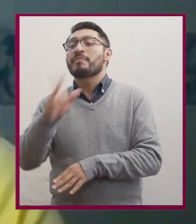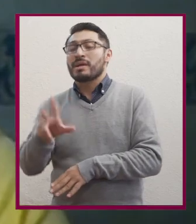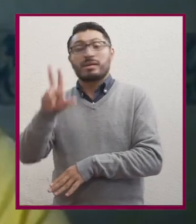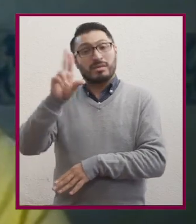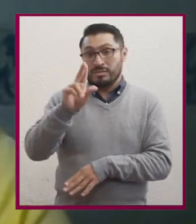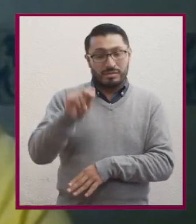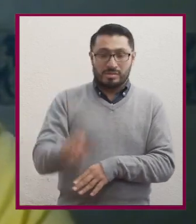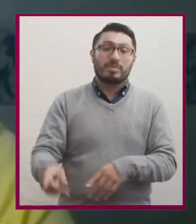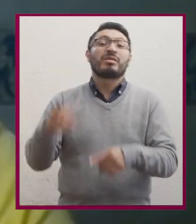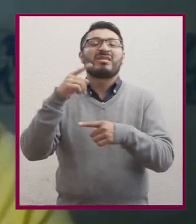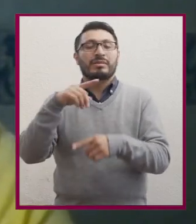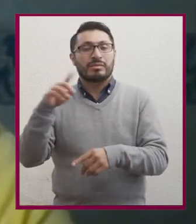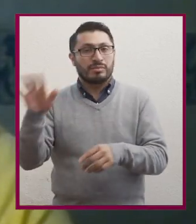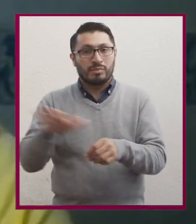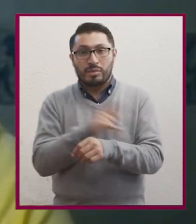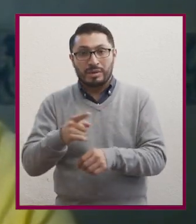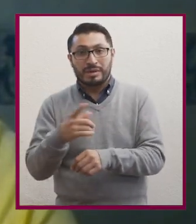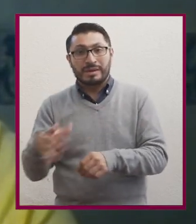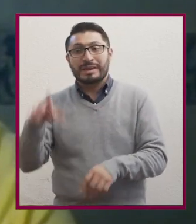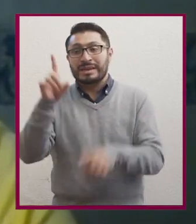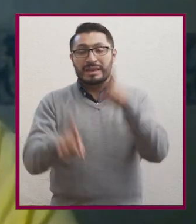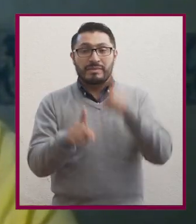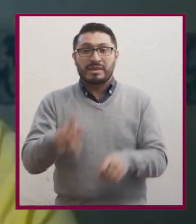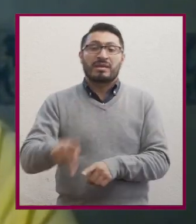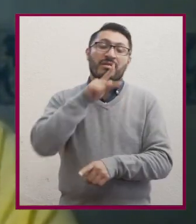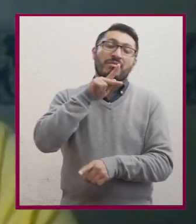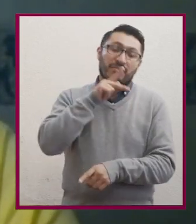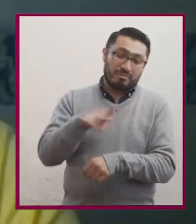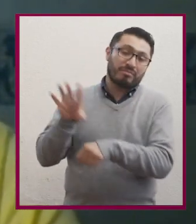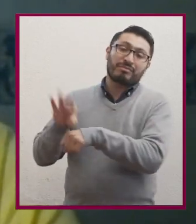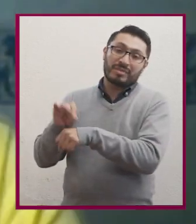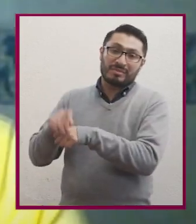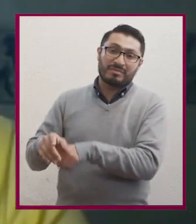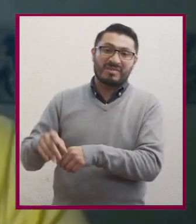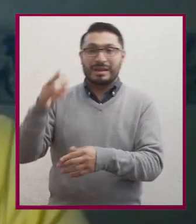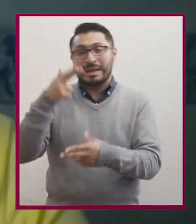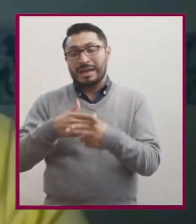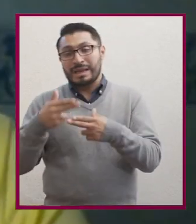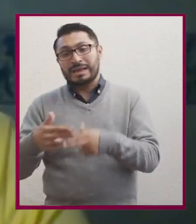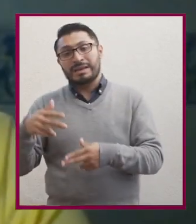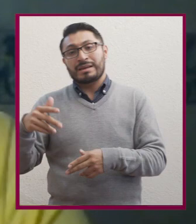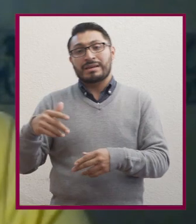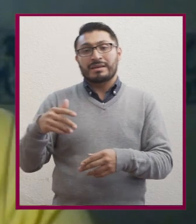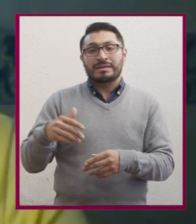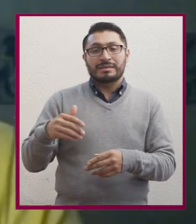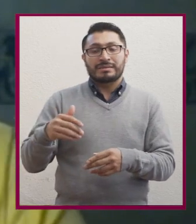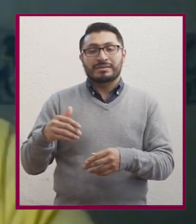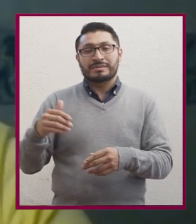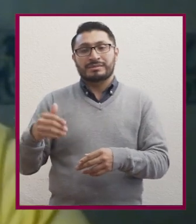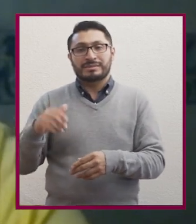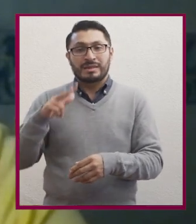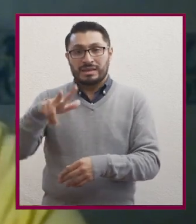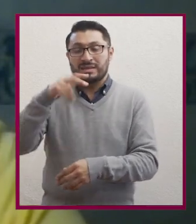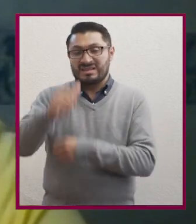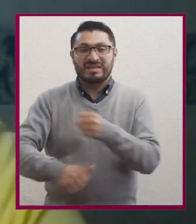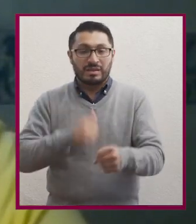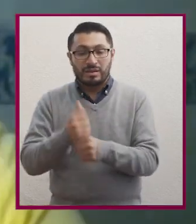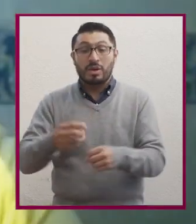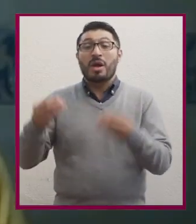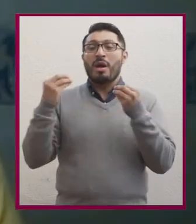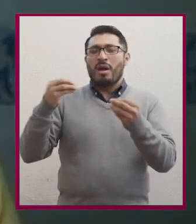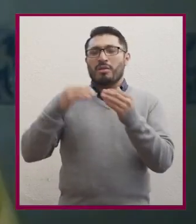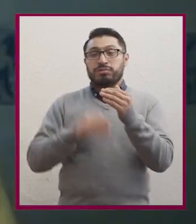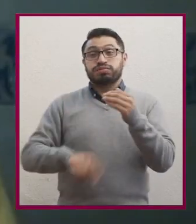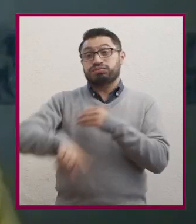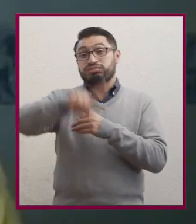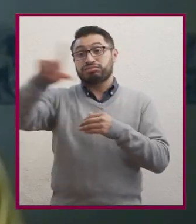condiciones. Generalmente estaban sujetas a la autoridad del padre hasta cumplir la mayoría de edad, que solía ser mucho después que en los hombres.